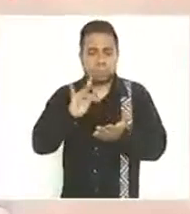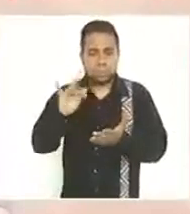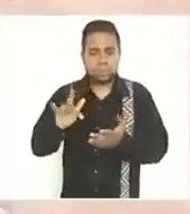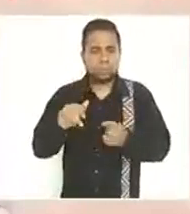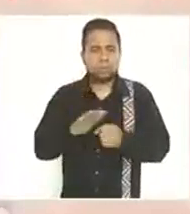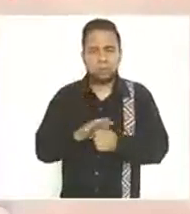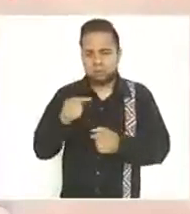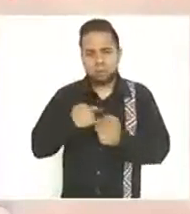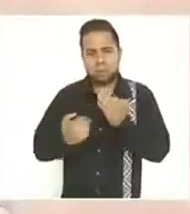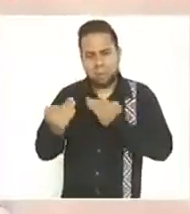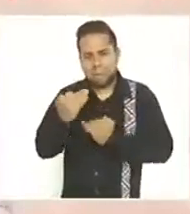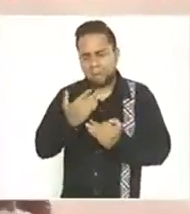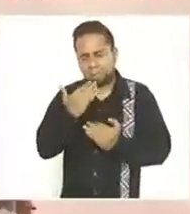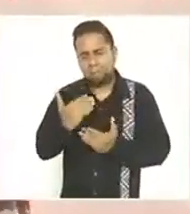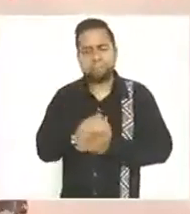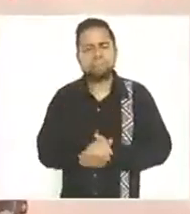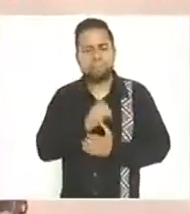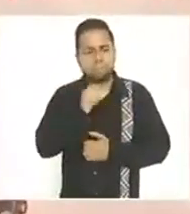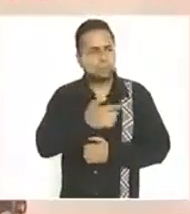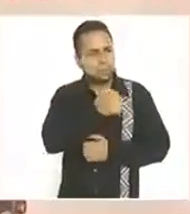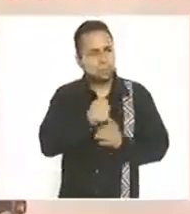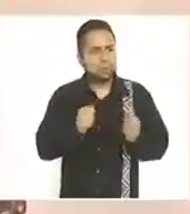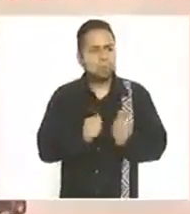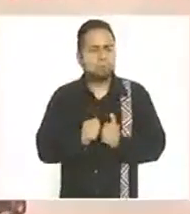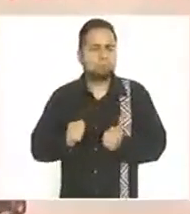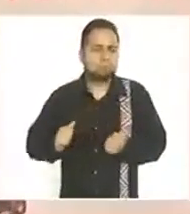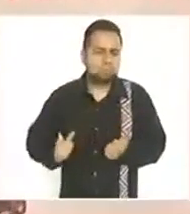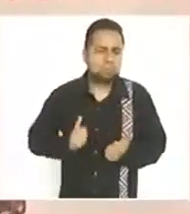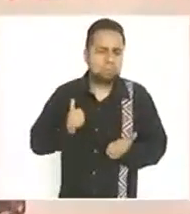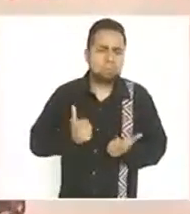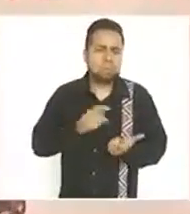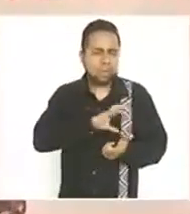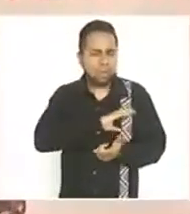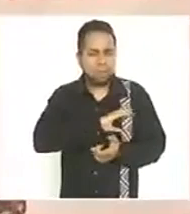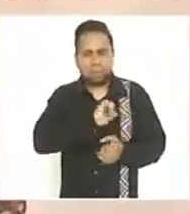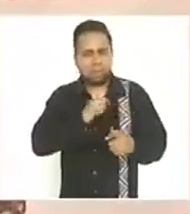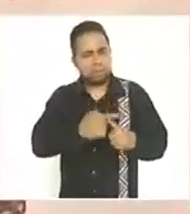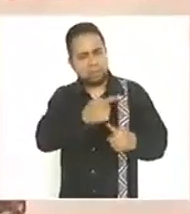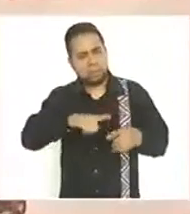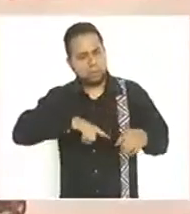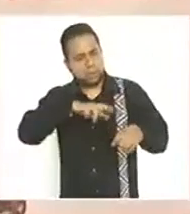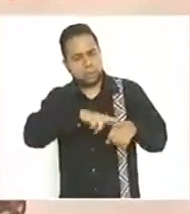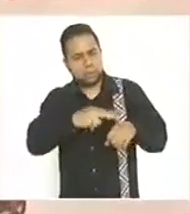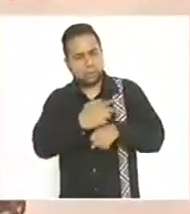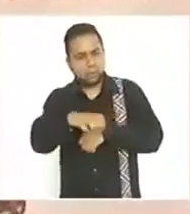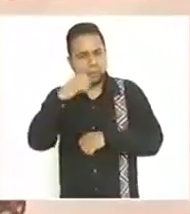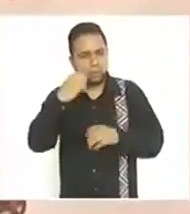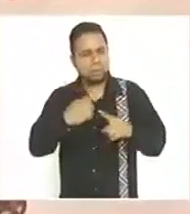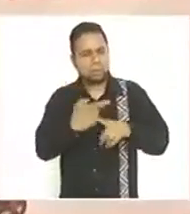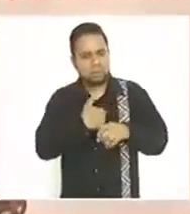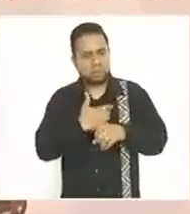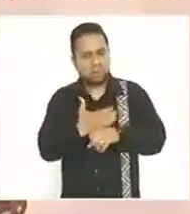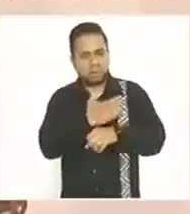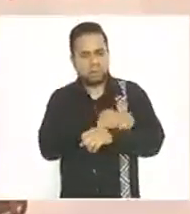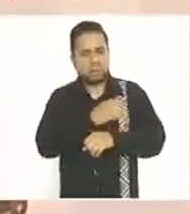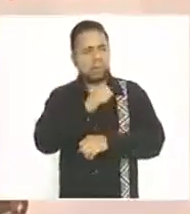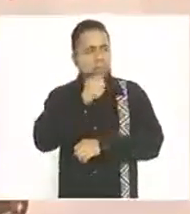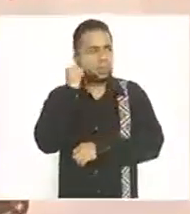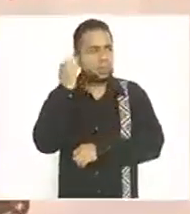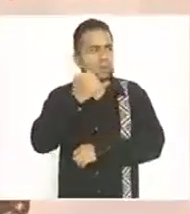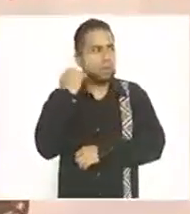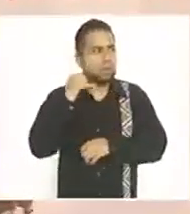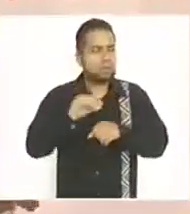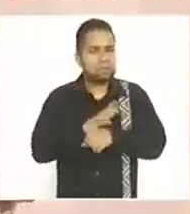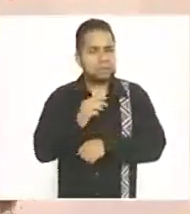por recibirnos. También saludo con aprecio y agradecimiento al gobernador del estado, el compañero Salomón Jara,